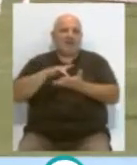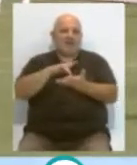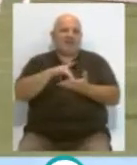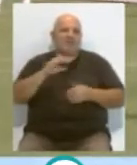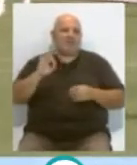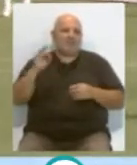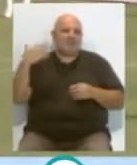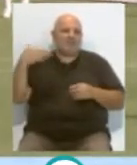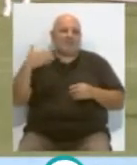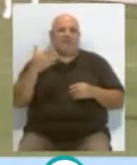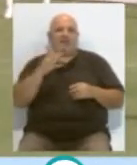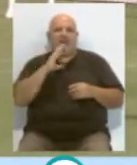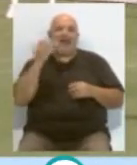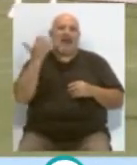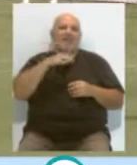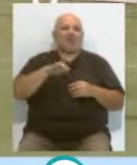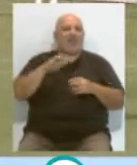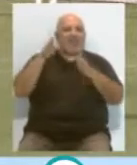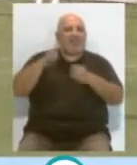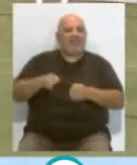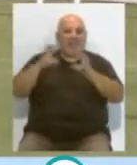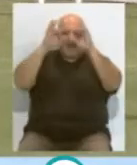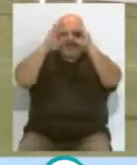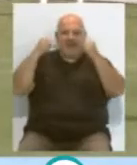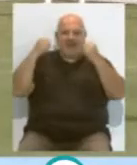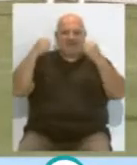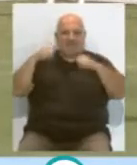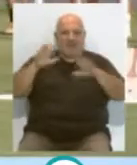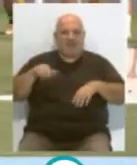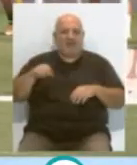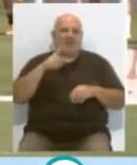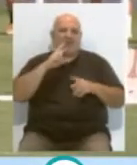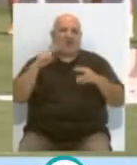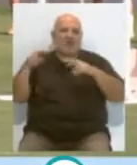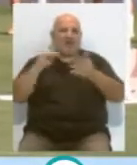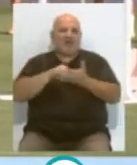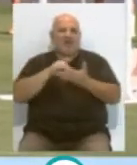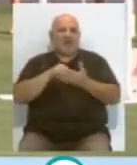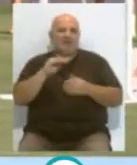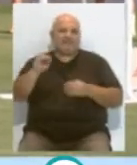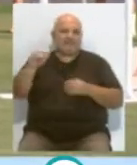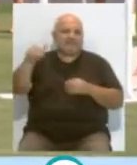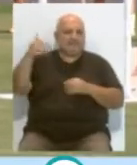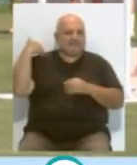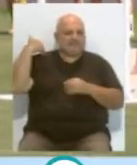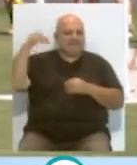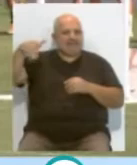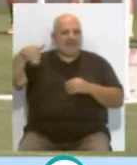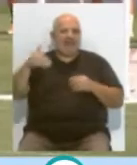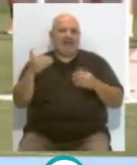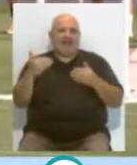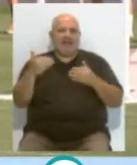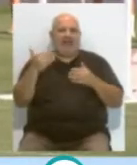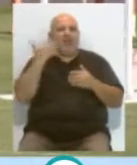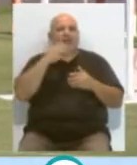sucedido, que de anécdotas, y de Álvaro también, que dice que los jugadores le hablaron con él, un poco como decir, vamos